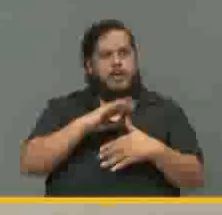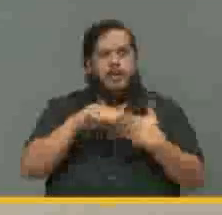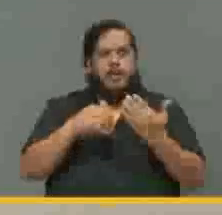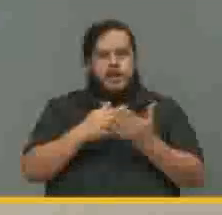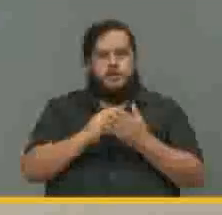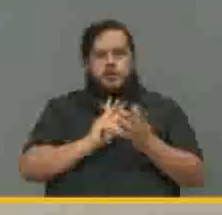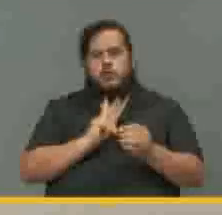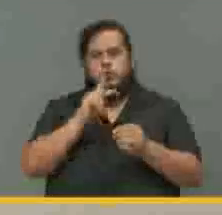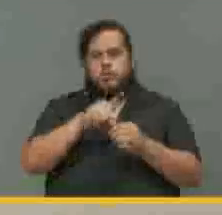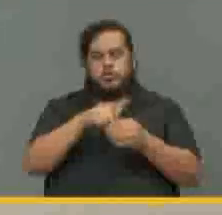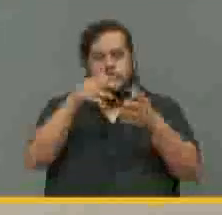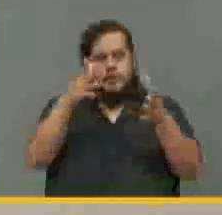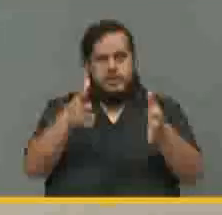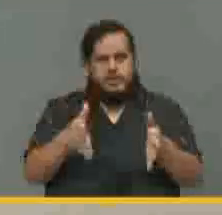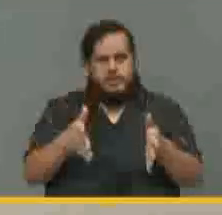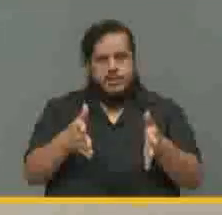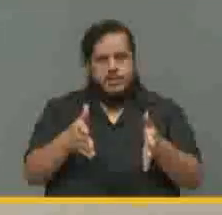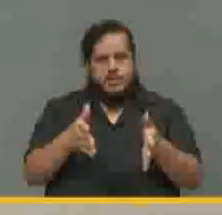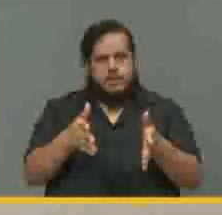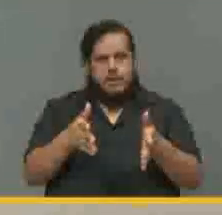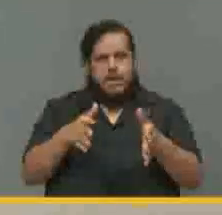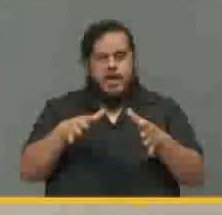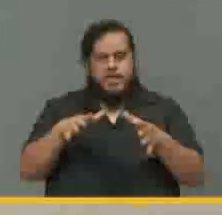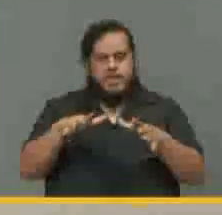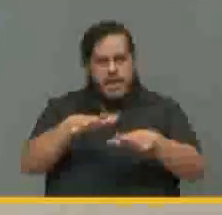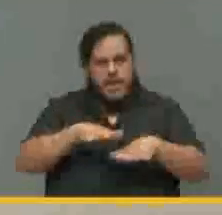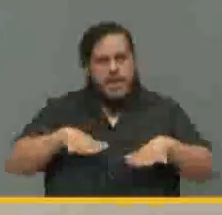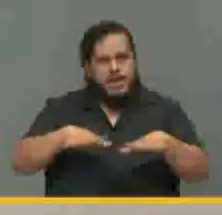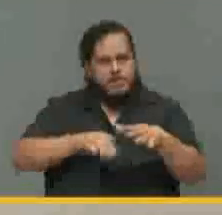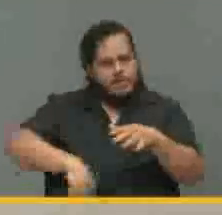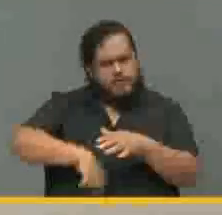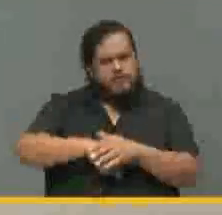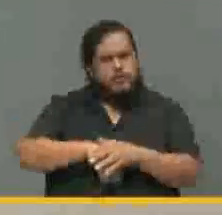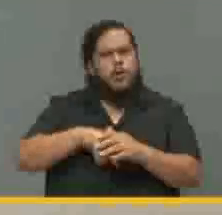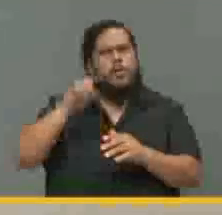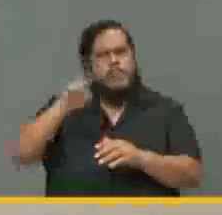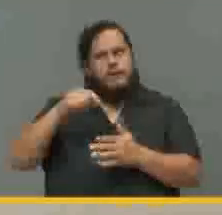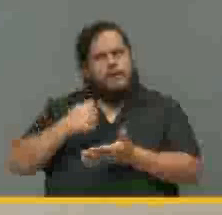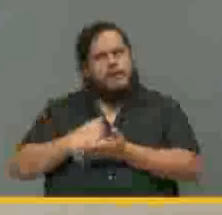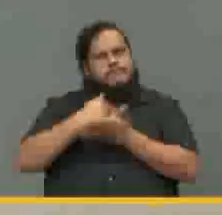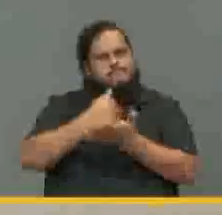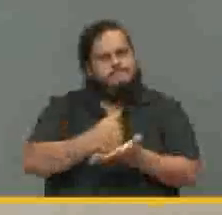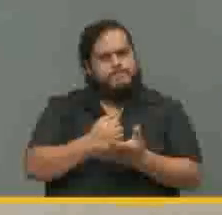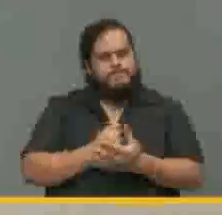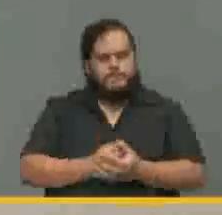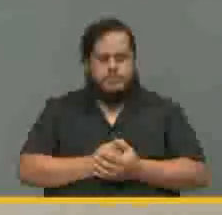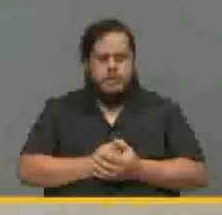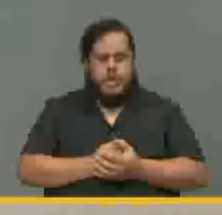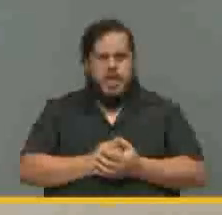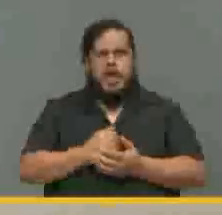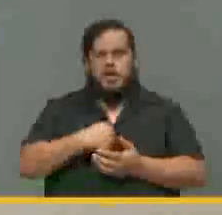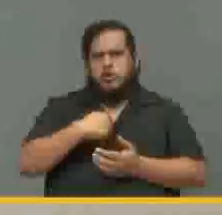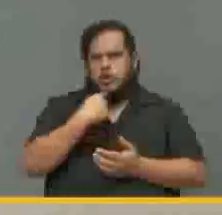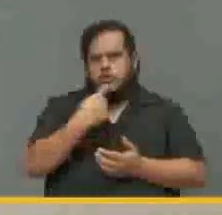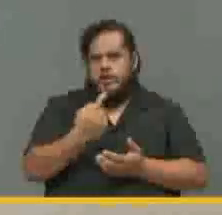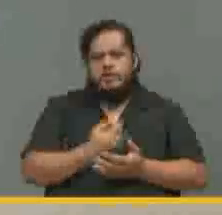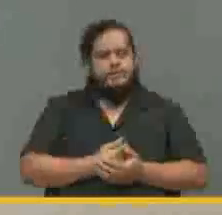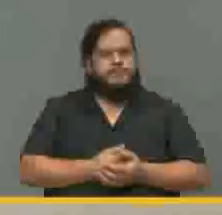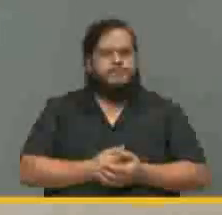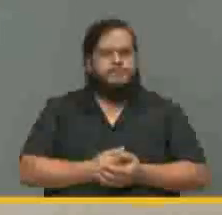los participantes del ambiente del fútbol tenemos que poner nuestro granito de arena. Y los voy a mencionar: